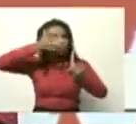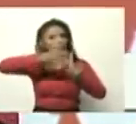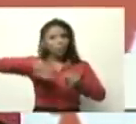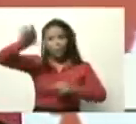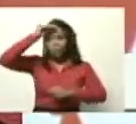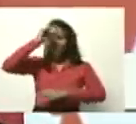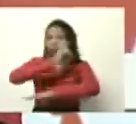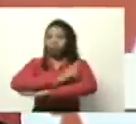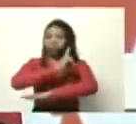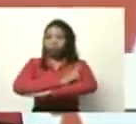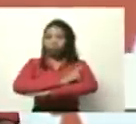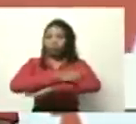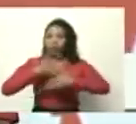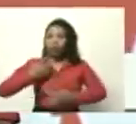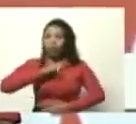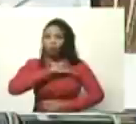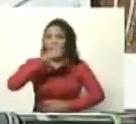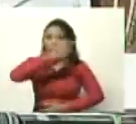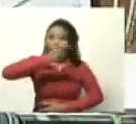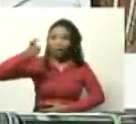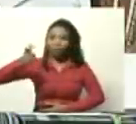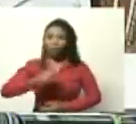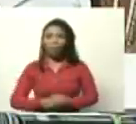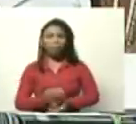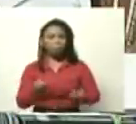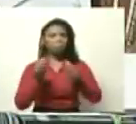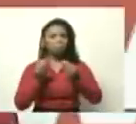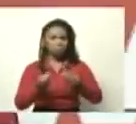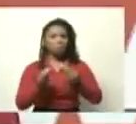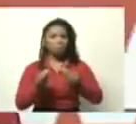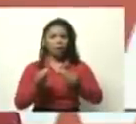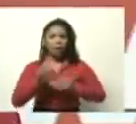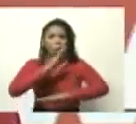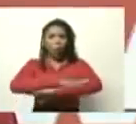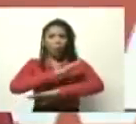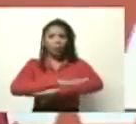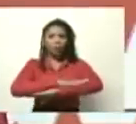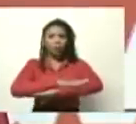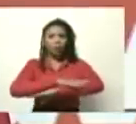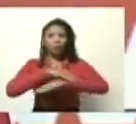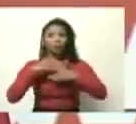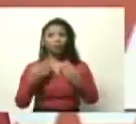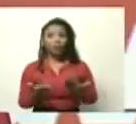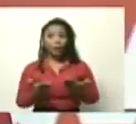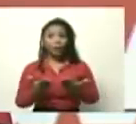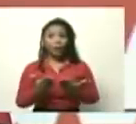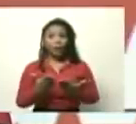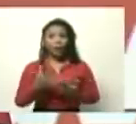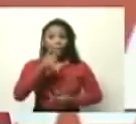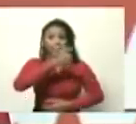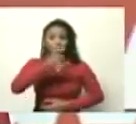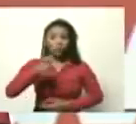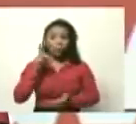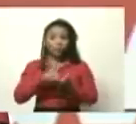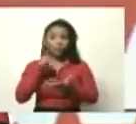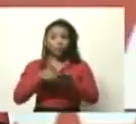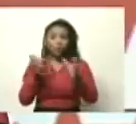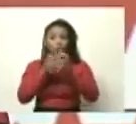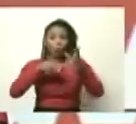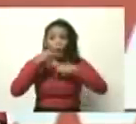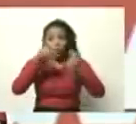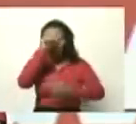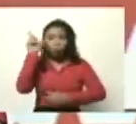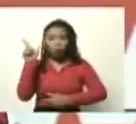y la disciplina de nuestra gente para que la actuación de los y las militantes esté marcada de